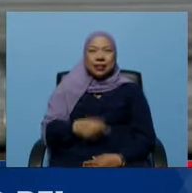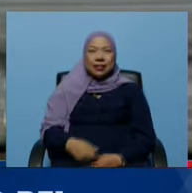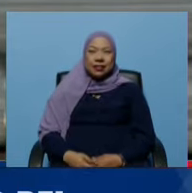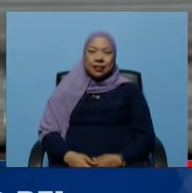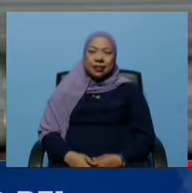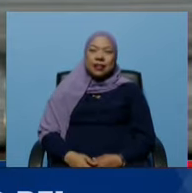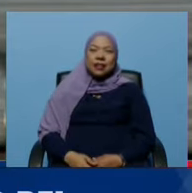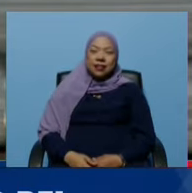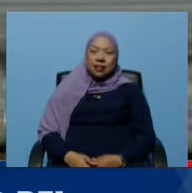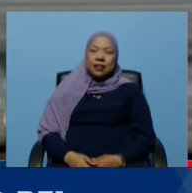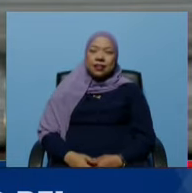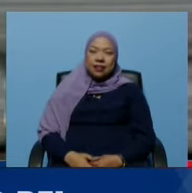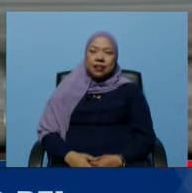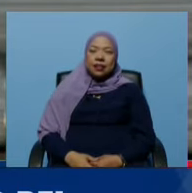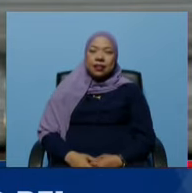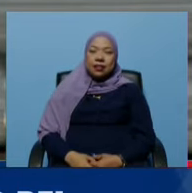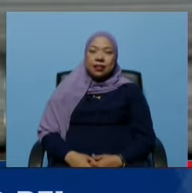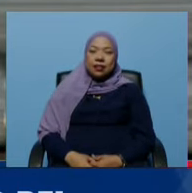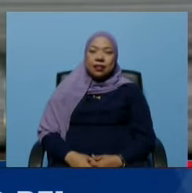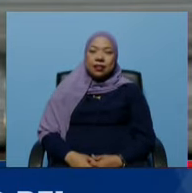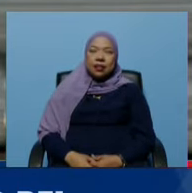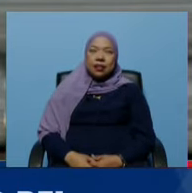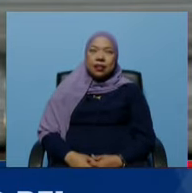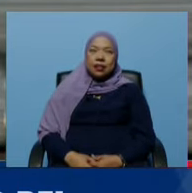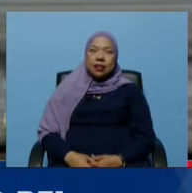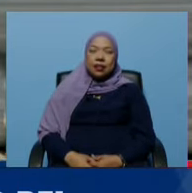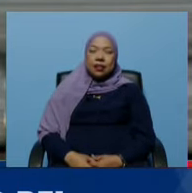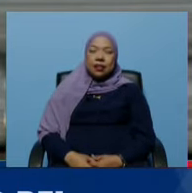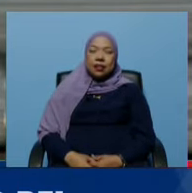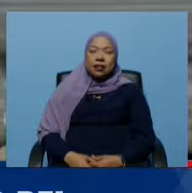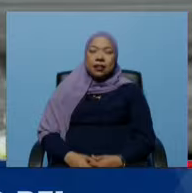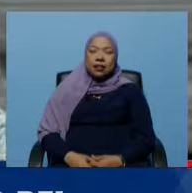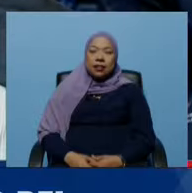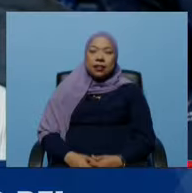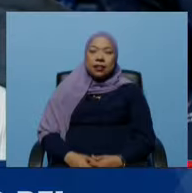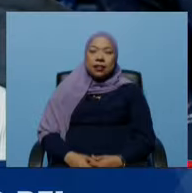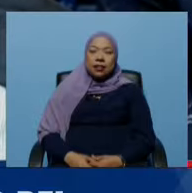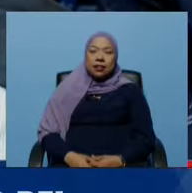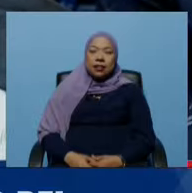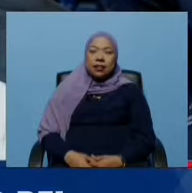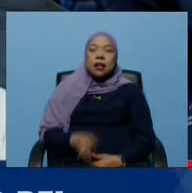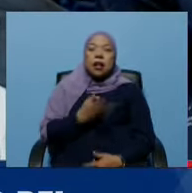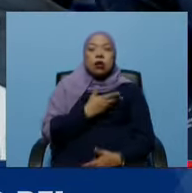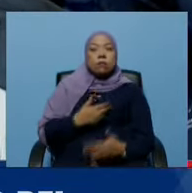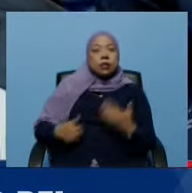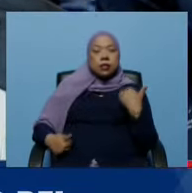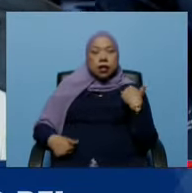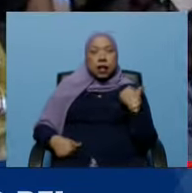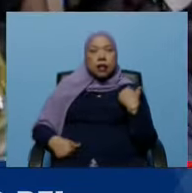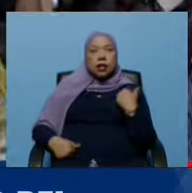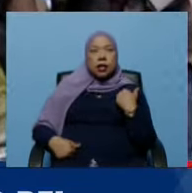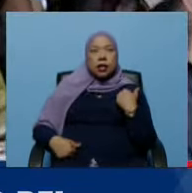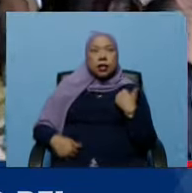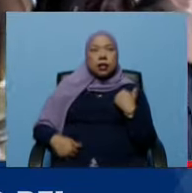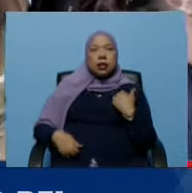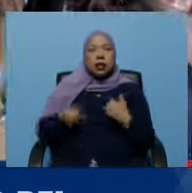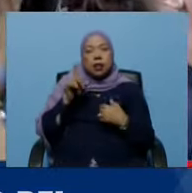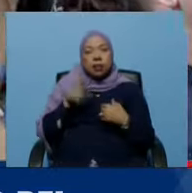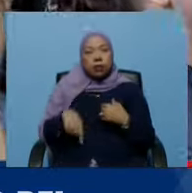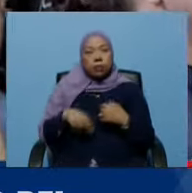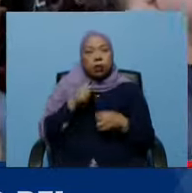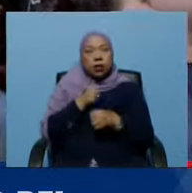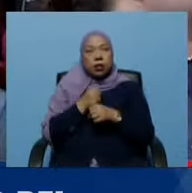Y le decía ahorita al presidente de Conindustria y al